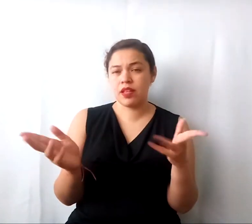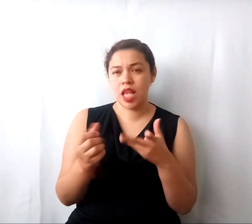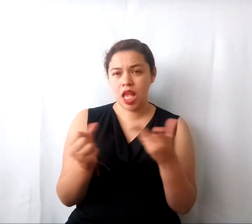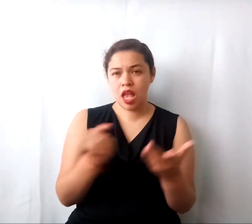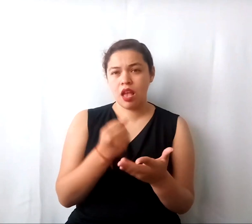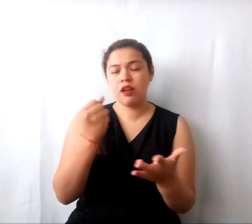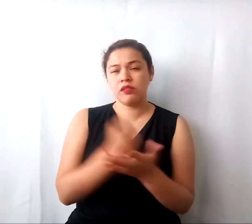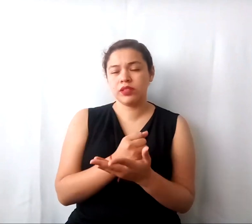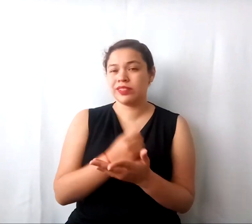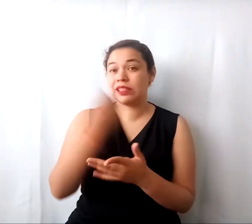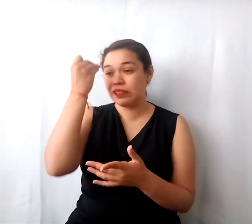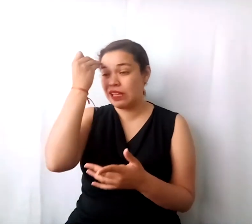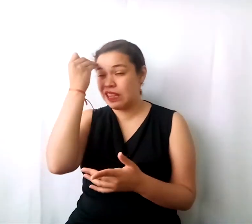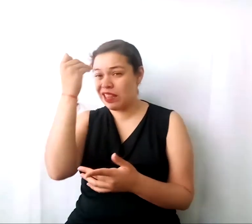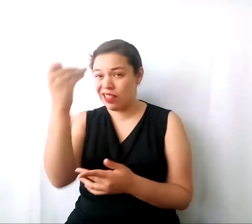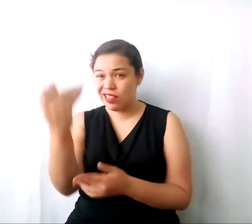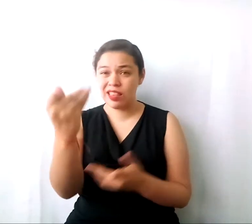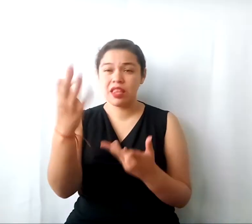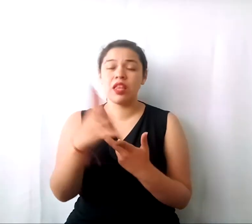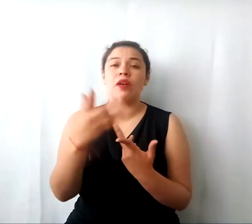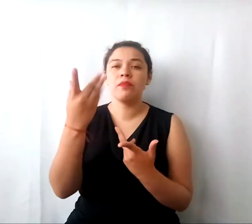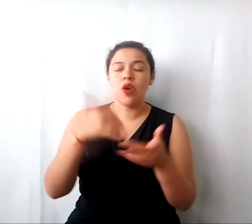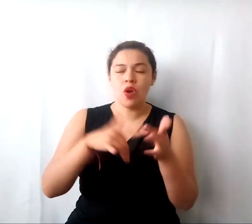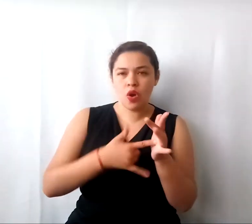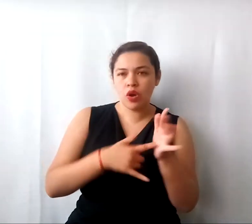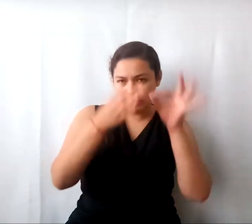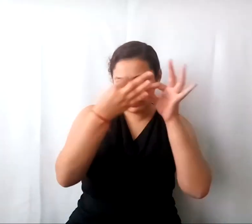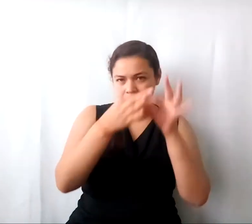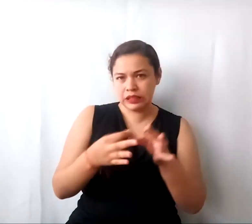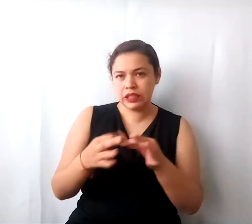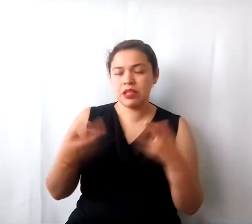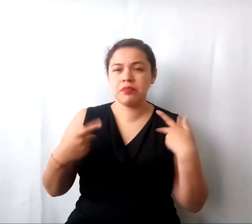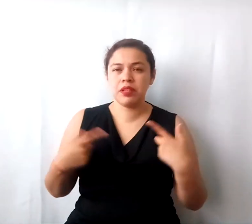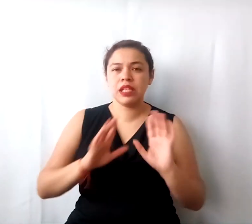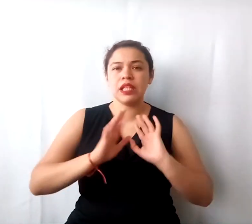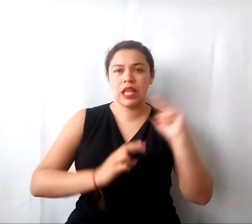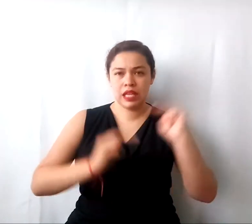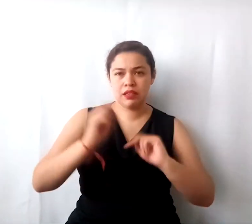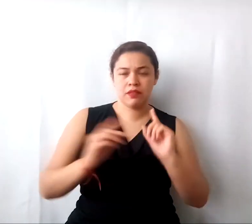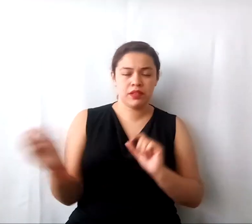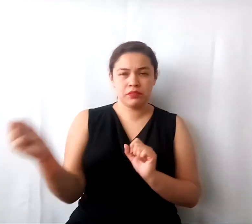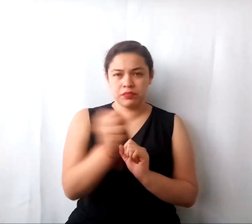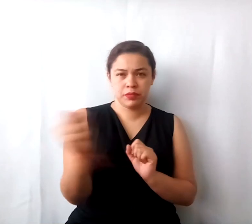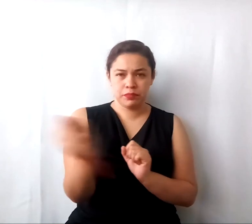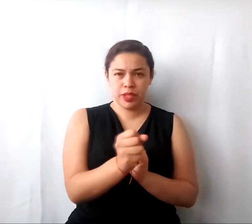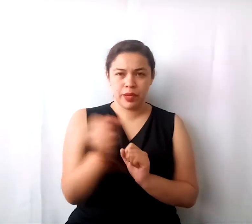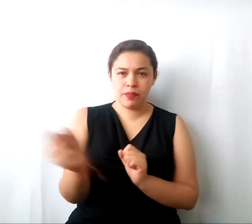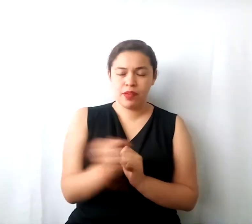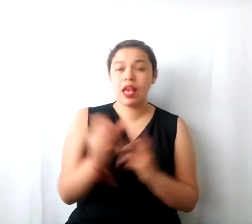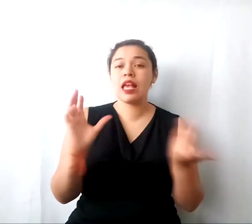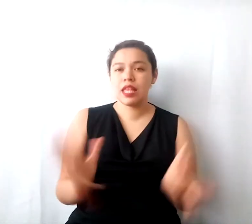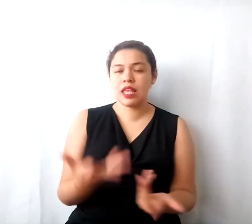estar todo el tiempo o en determinados horarios y ciertas personas de ciertos niveles, probablemente haya un tinte de sí